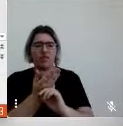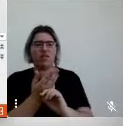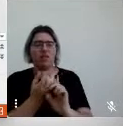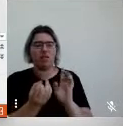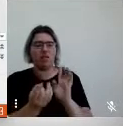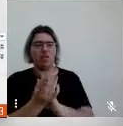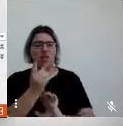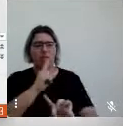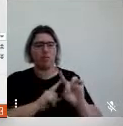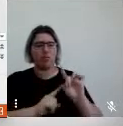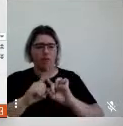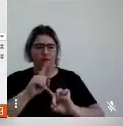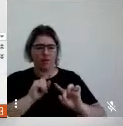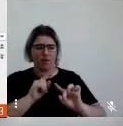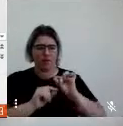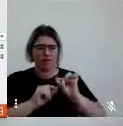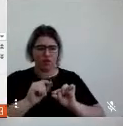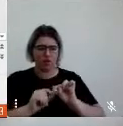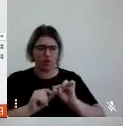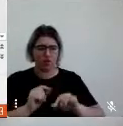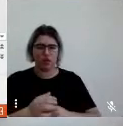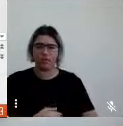intestino delgado.